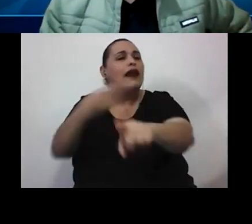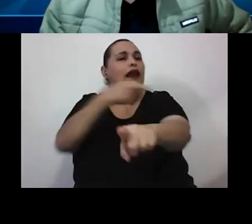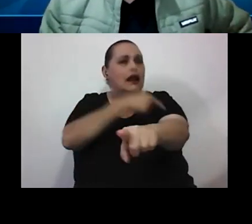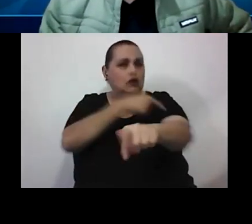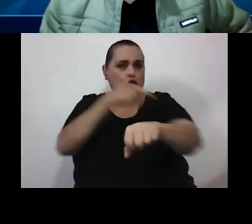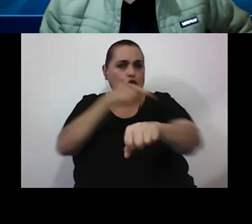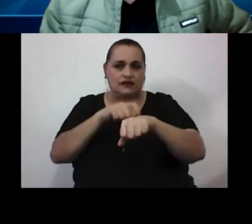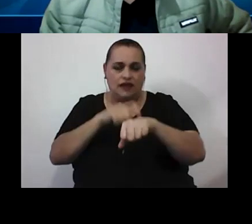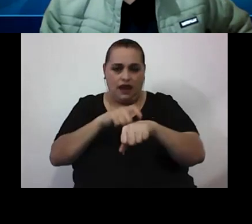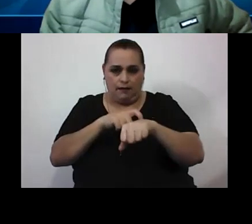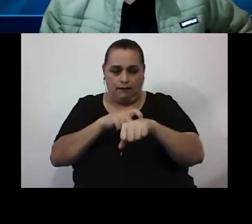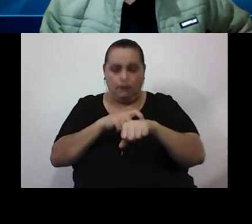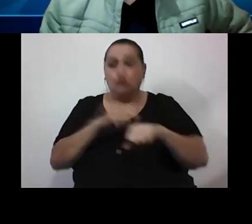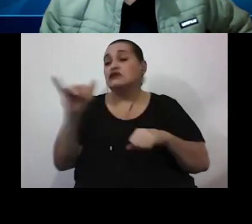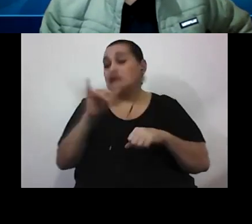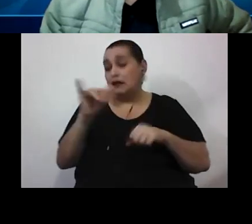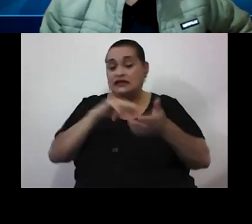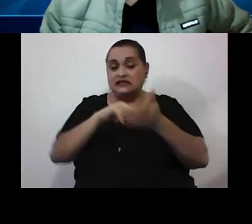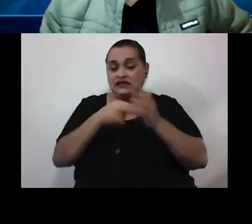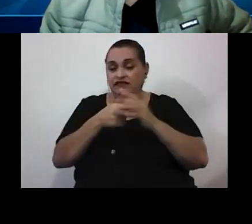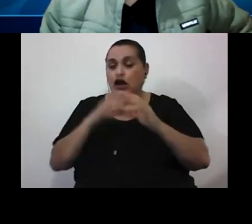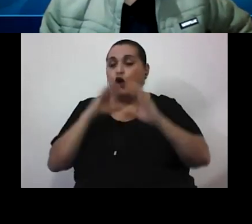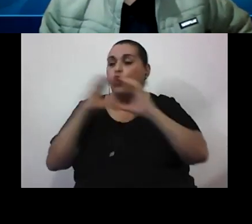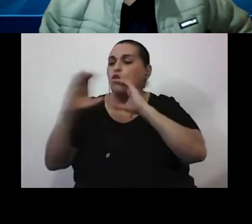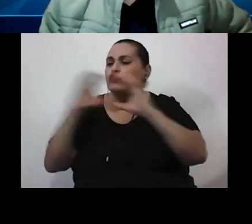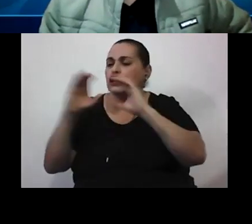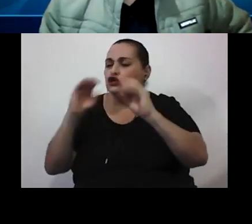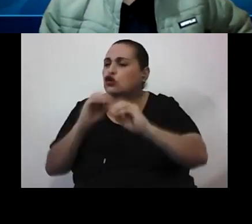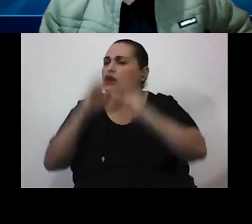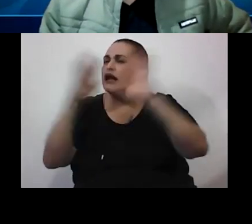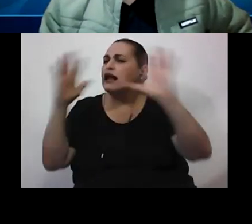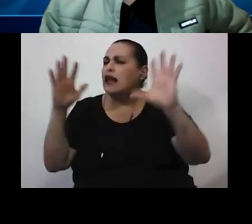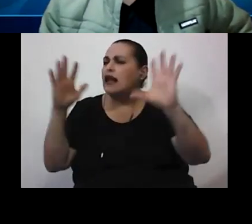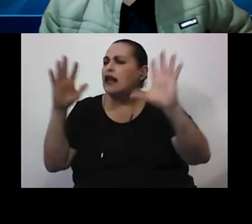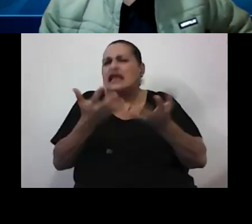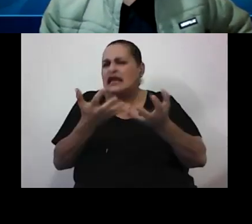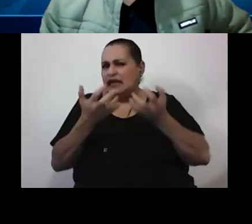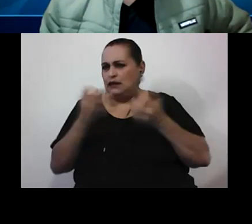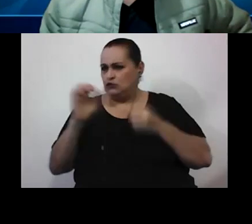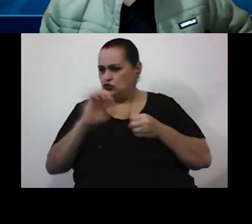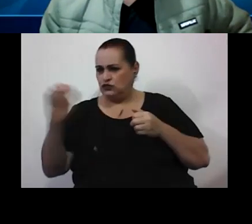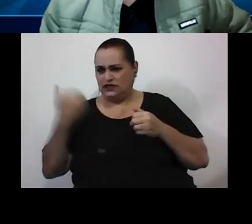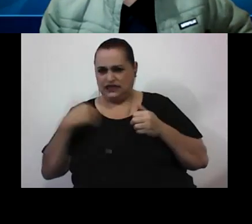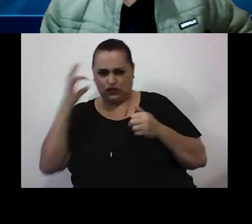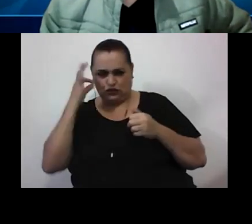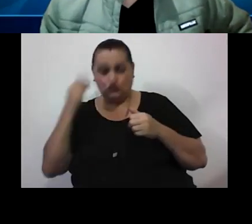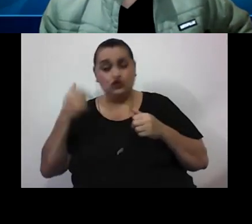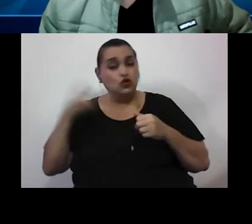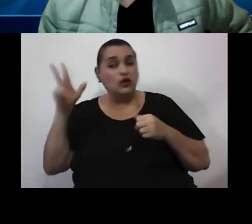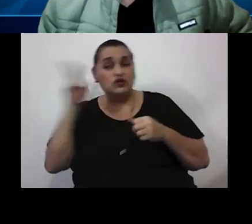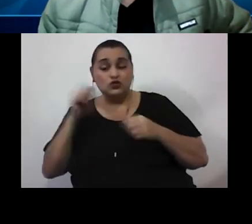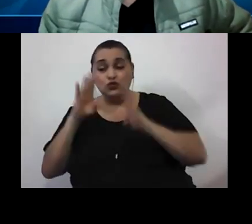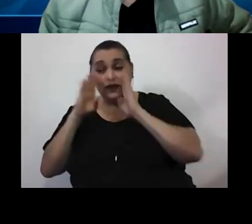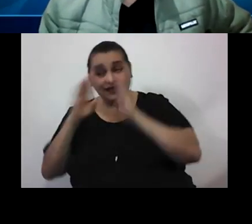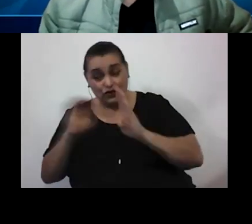Sí, también es una comunicación clara. ¿Qué se espera? A veces los niños, yo lo escucho en el consultorio, bueno, es que yo no